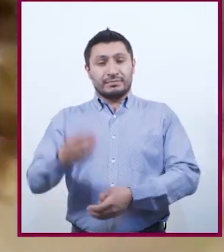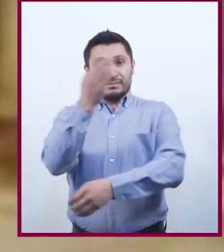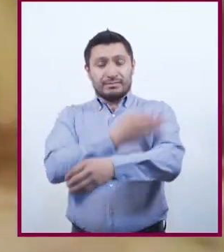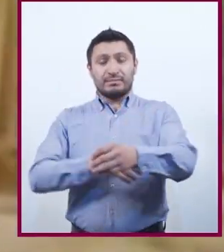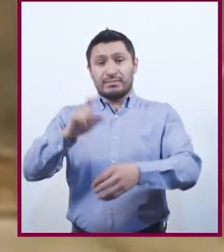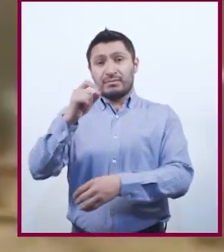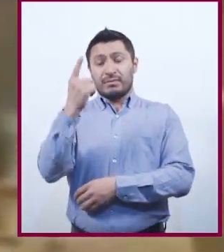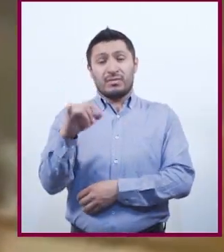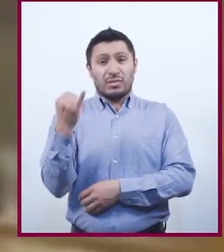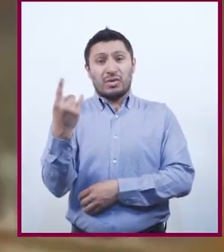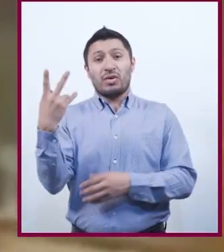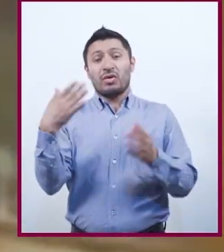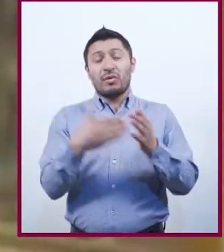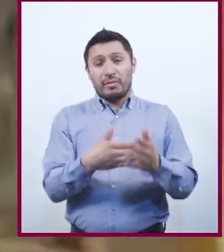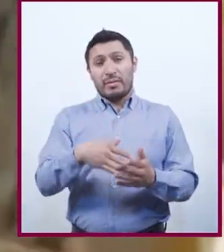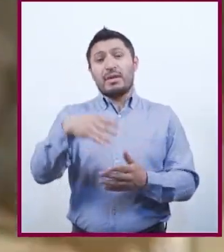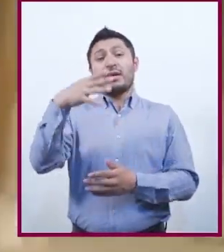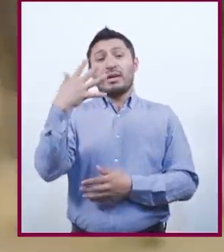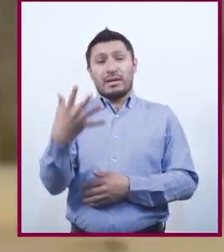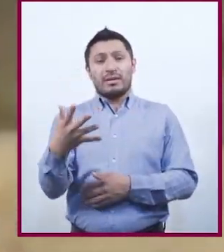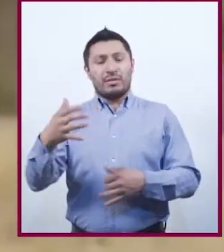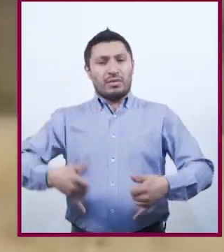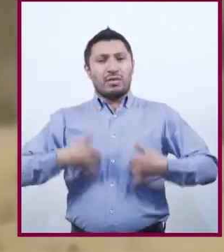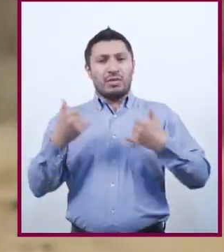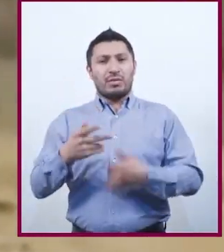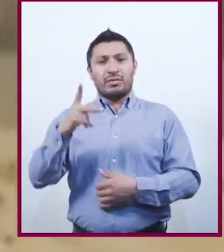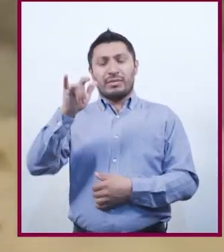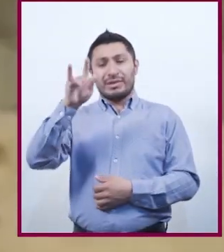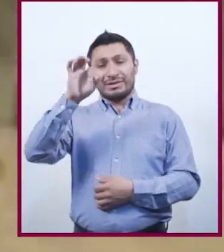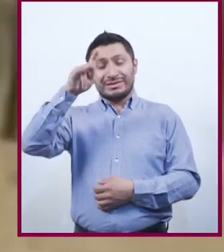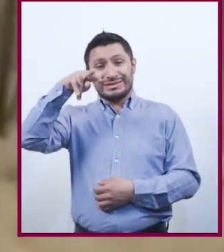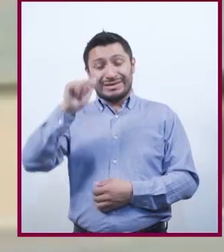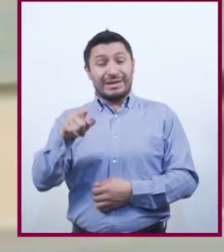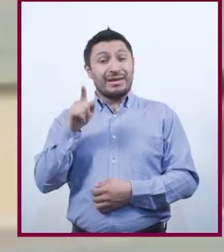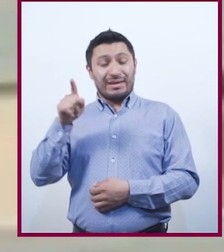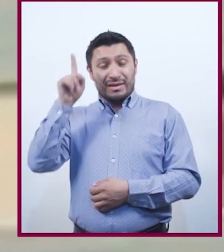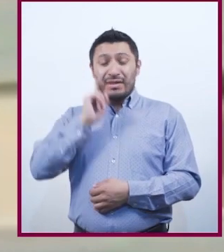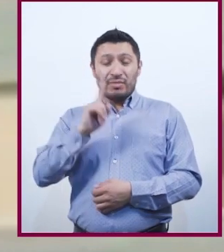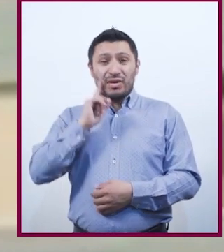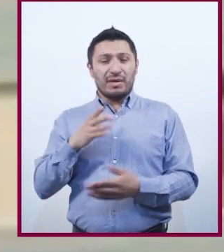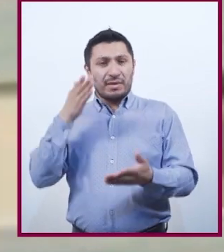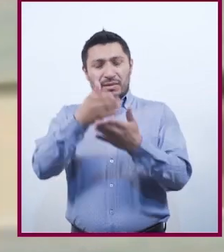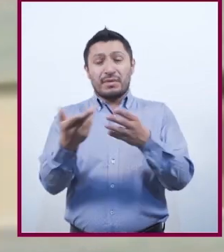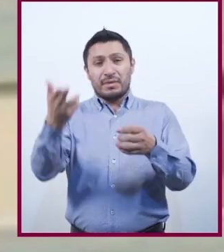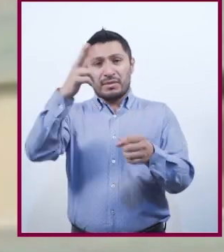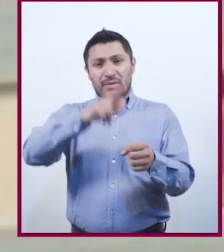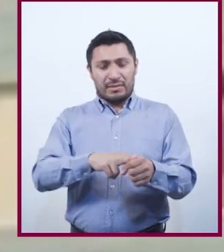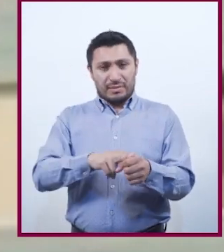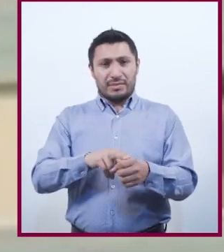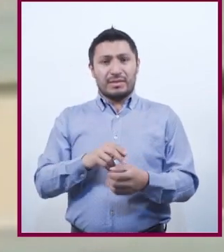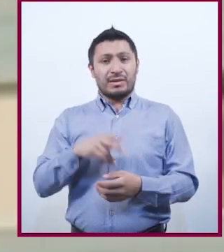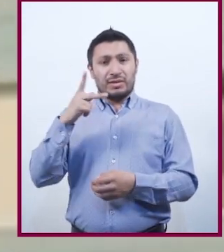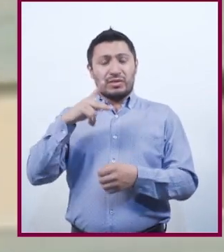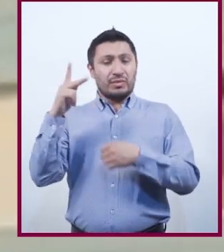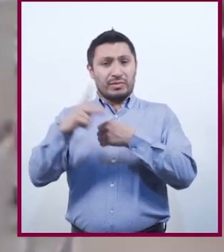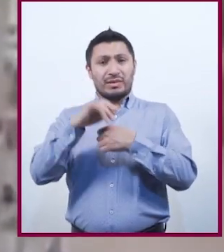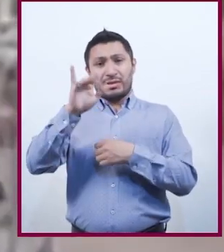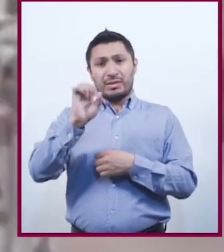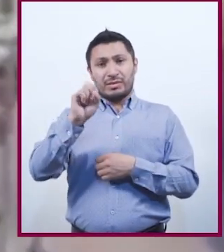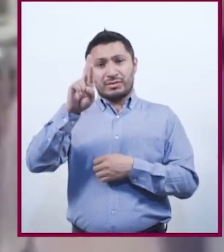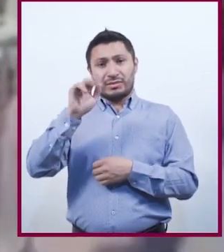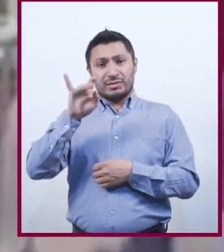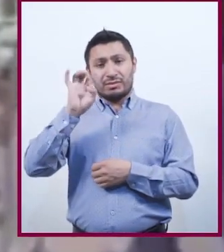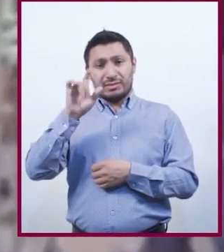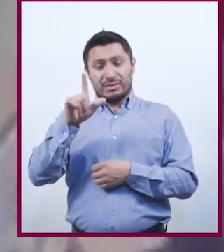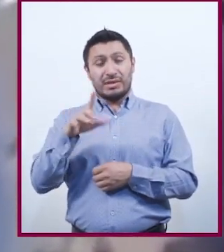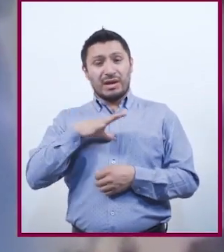La tarde del 21 de junio de 2005, la joven palestina Wafa Alviz se dirigía al hospital Soroka de Beersheba, Israel,